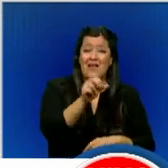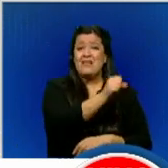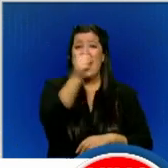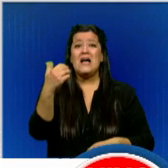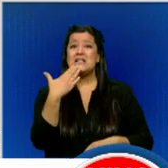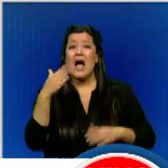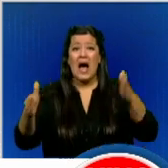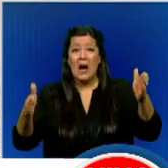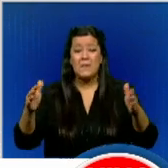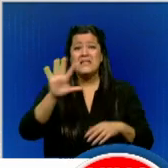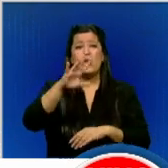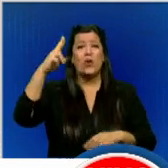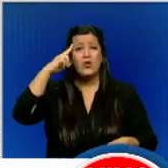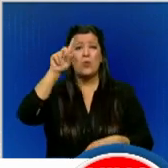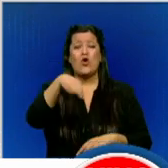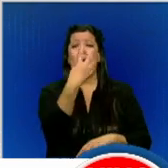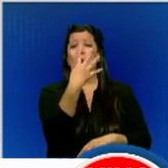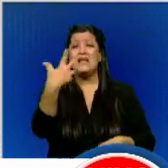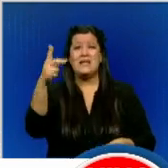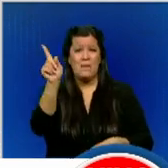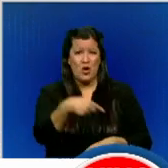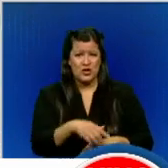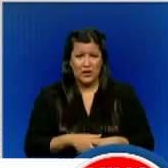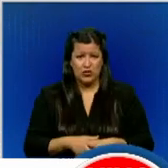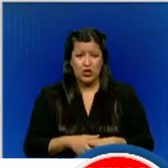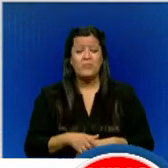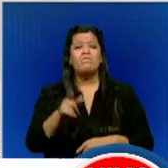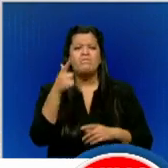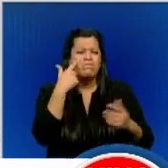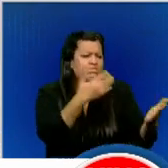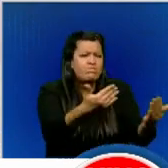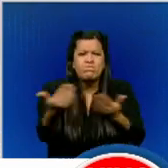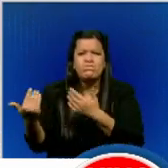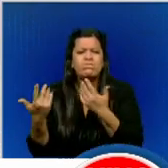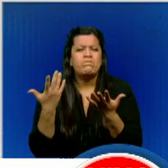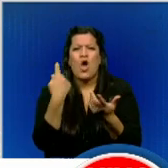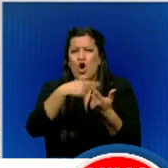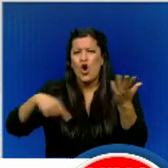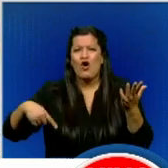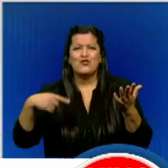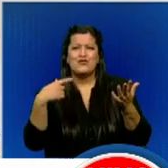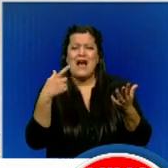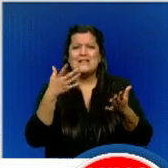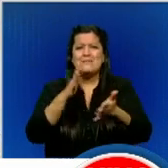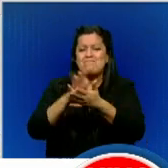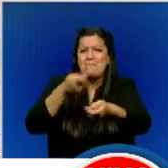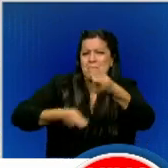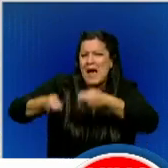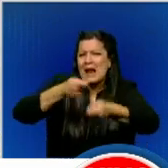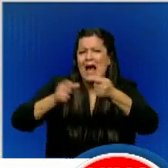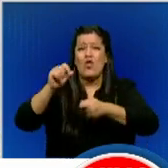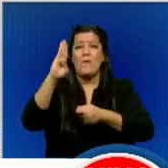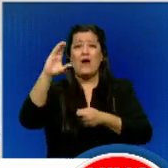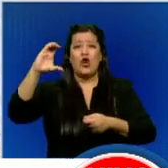59 43 % el relevamiento de las expectativas de mercado del banco